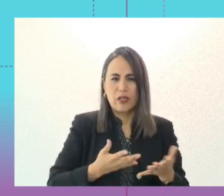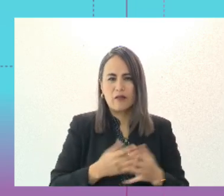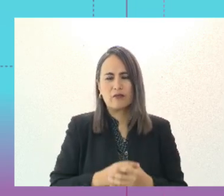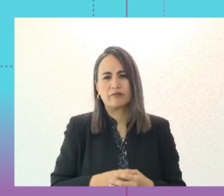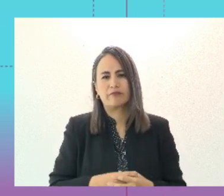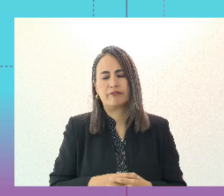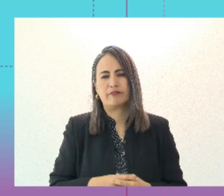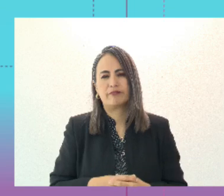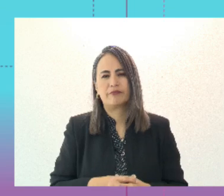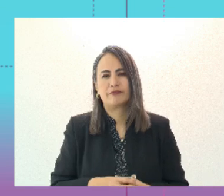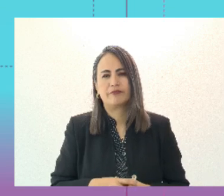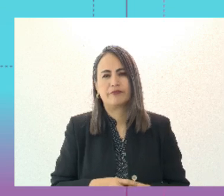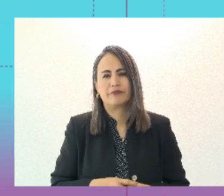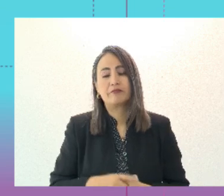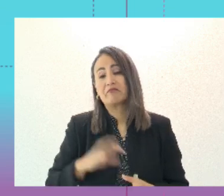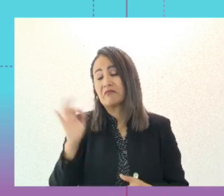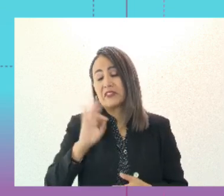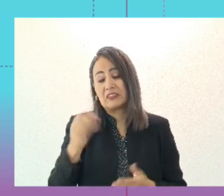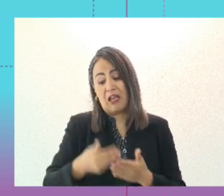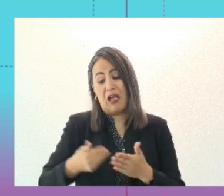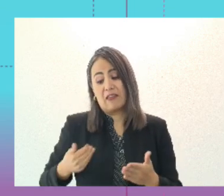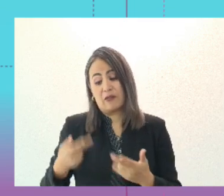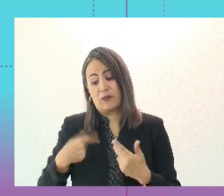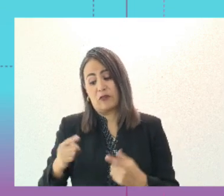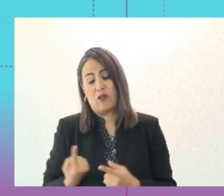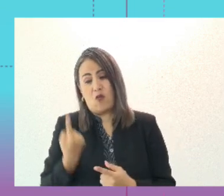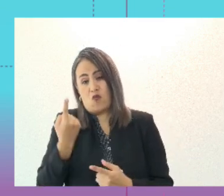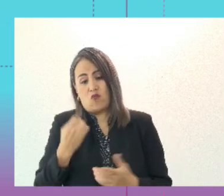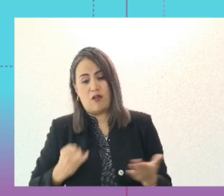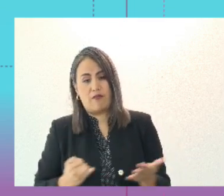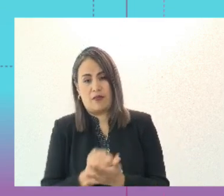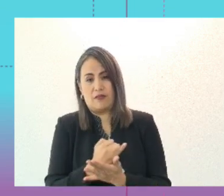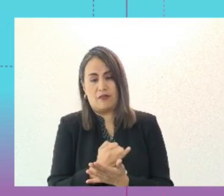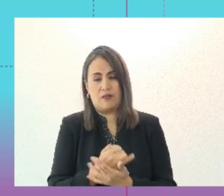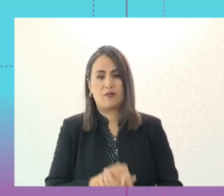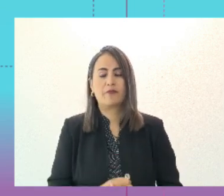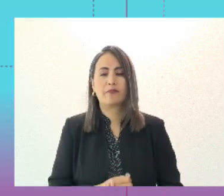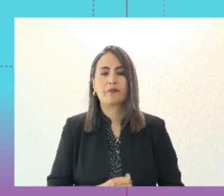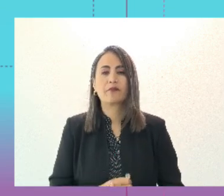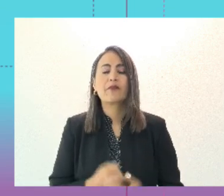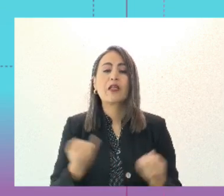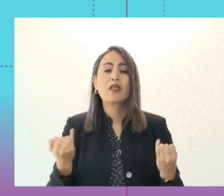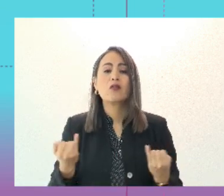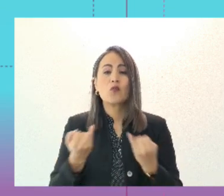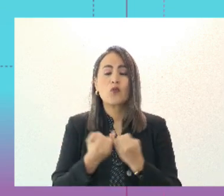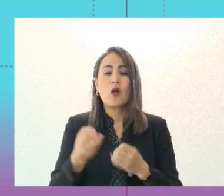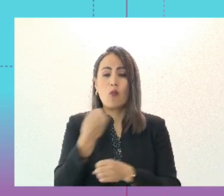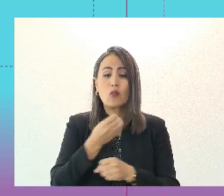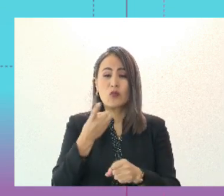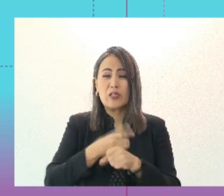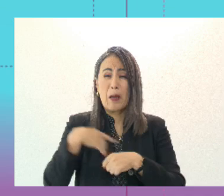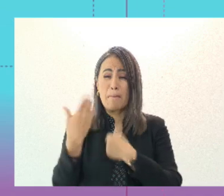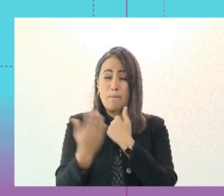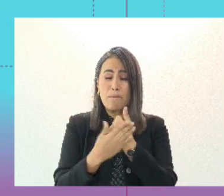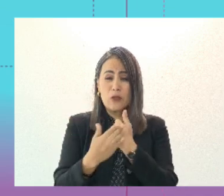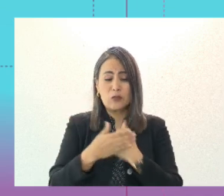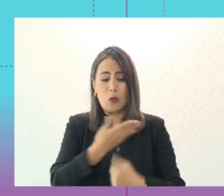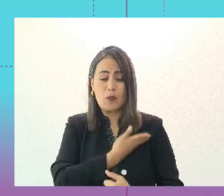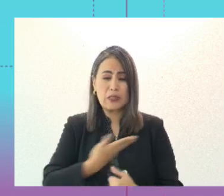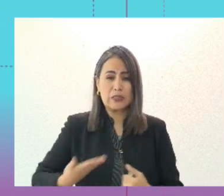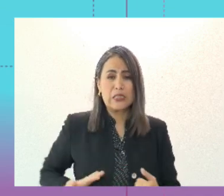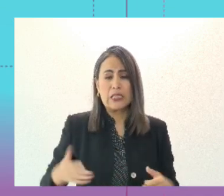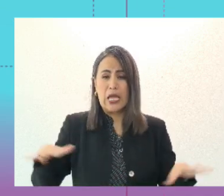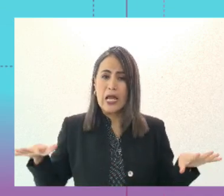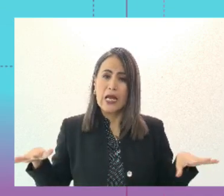con motivo de alguna decisión. Habla también de esta oportunidad que tenemos de cara al cambio de administración